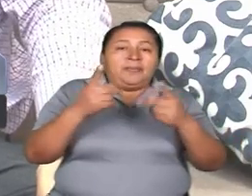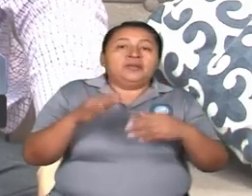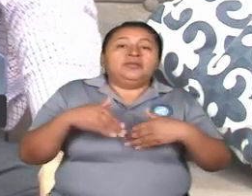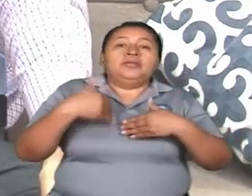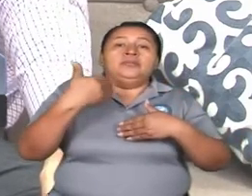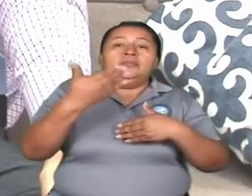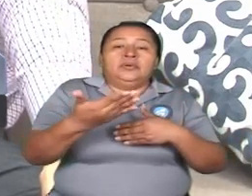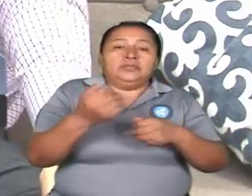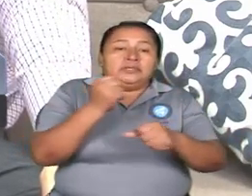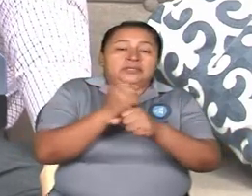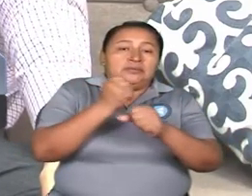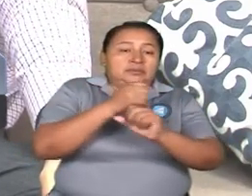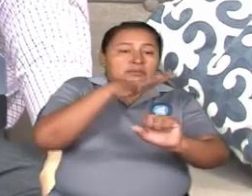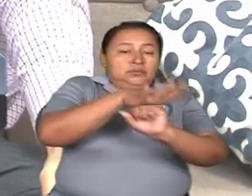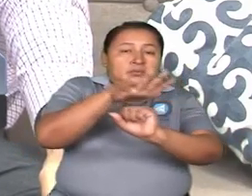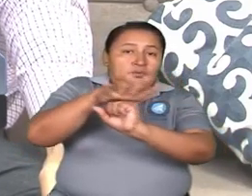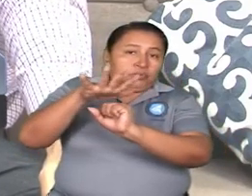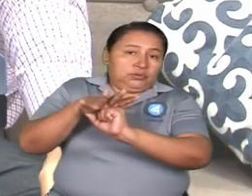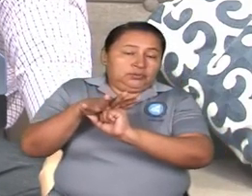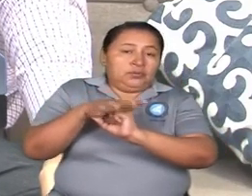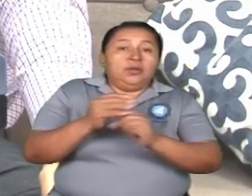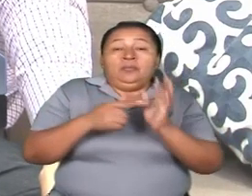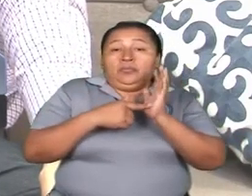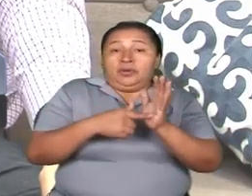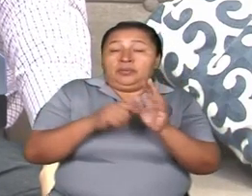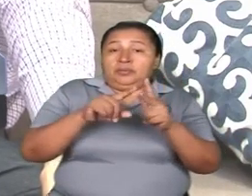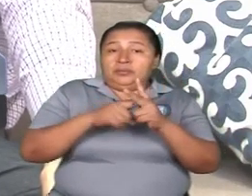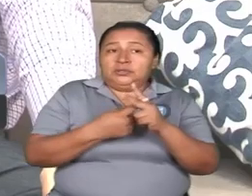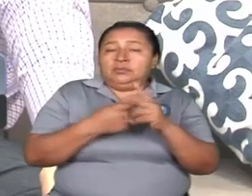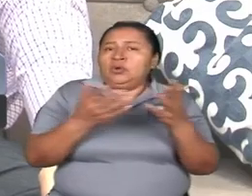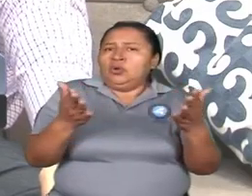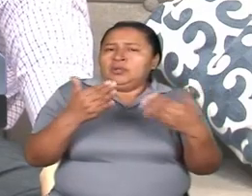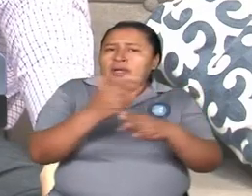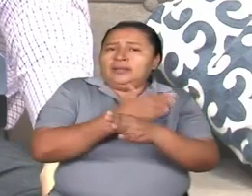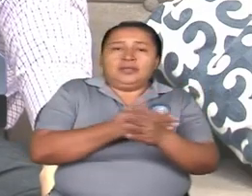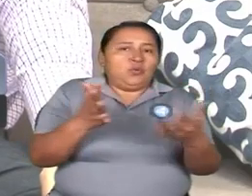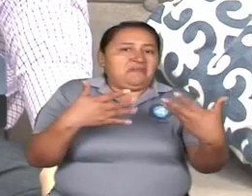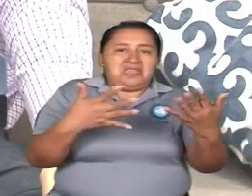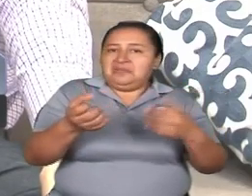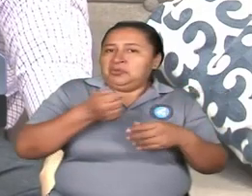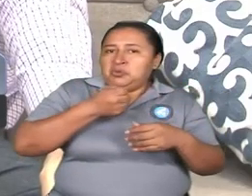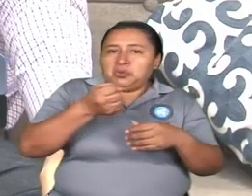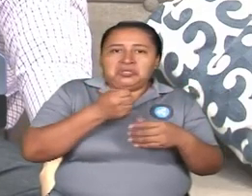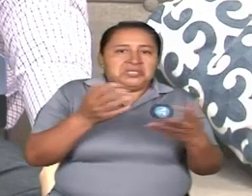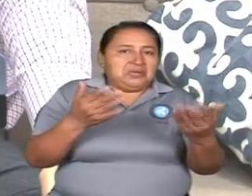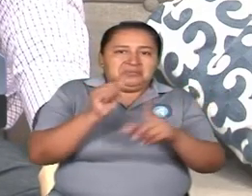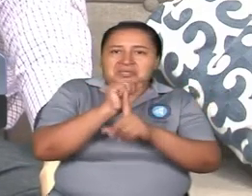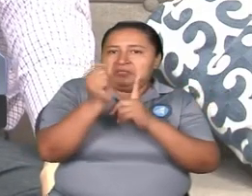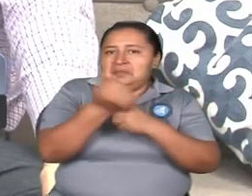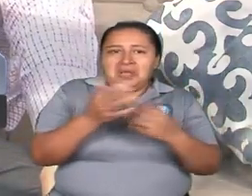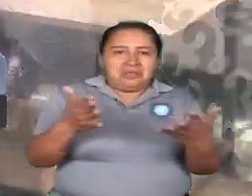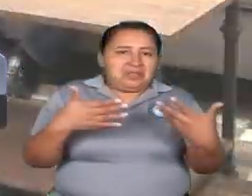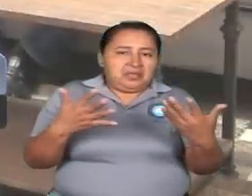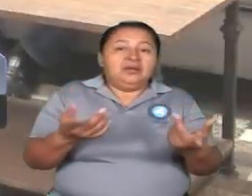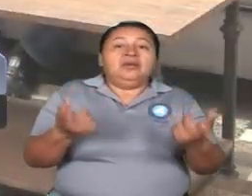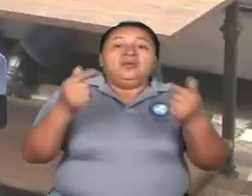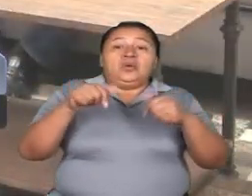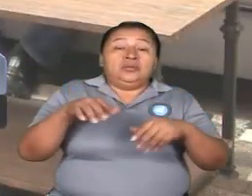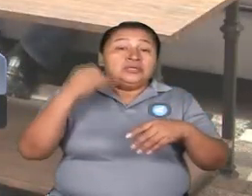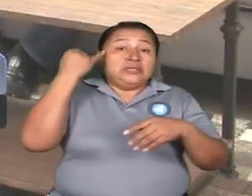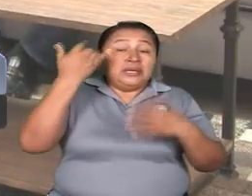incorporó el trabajo de las comisiones. Por ejemplo, en un inicio no existía el noticiero de la Asamblea. Ya una vez se